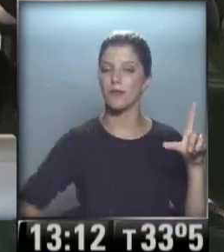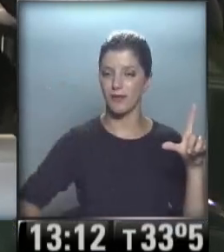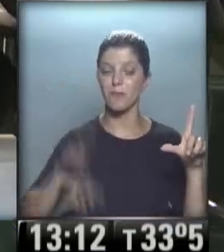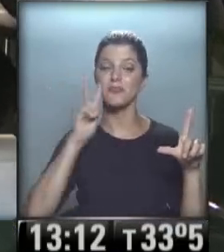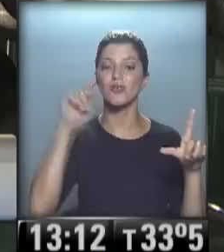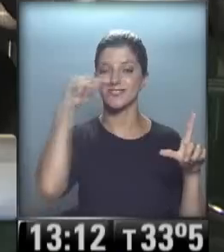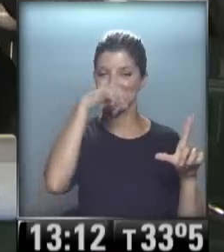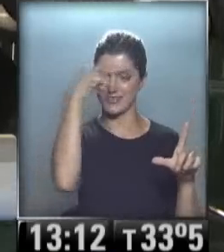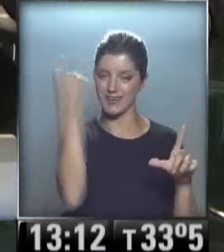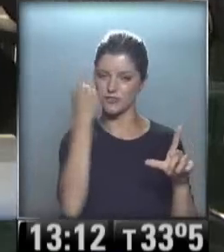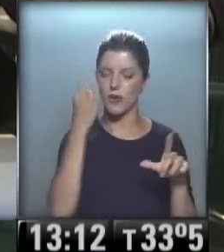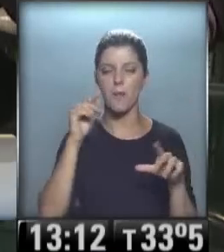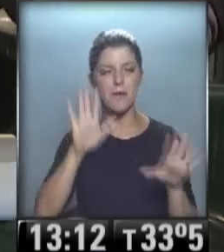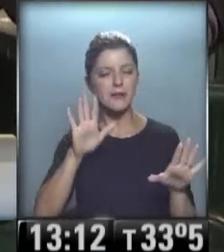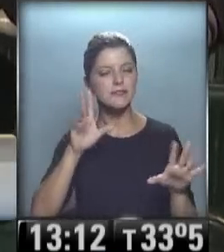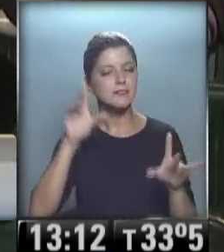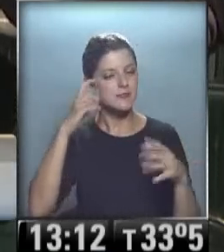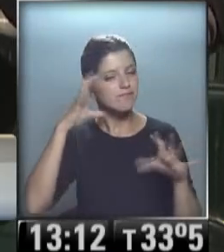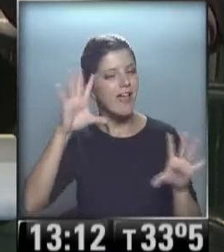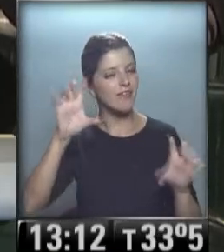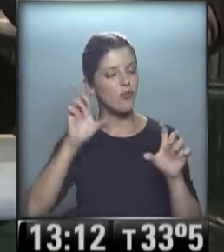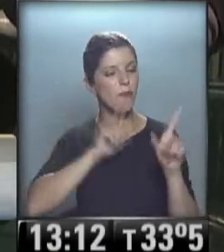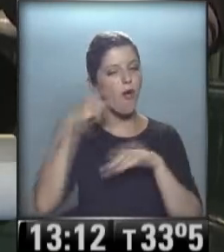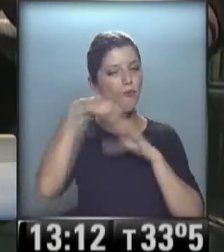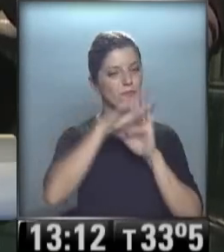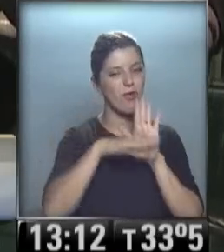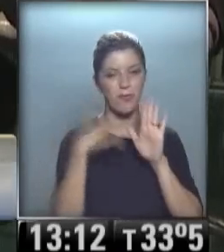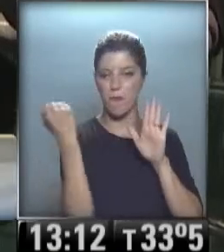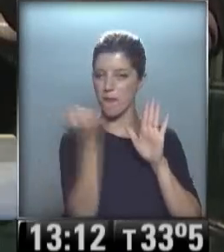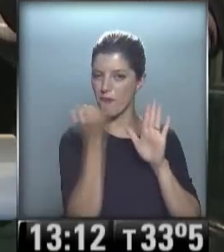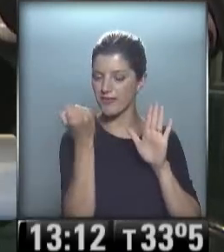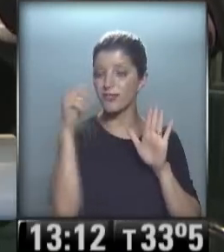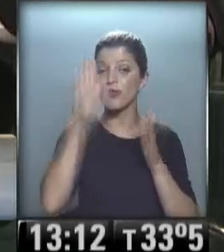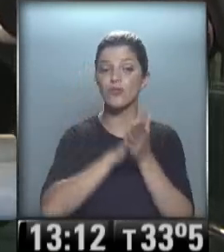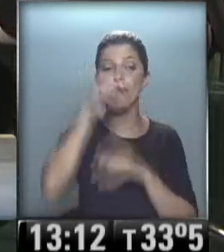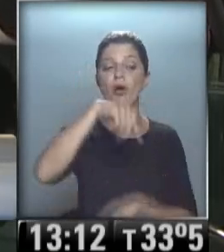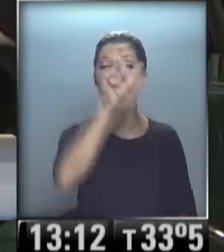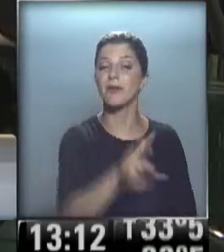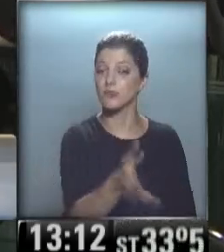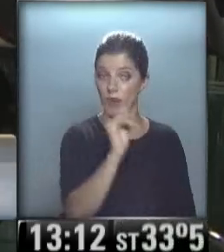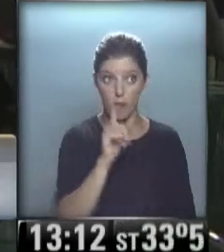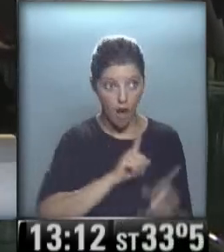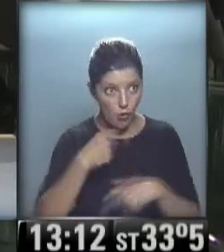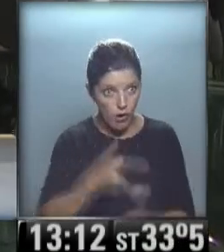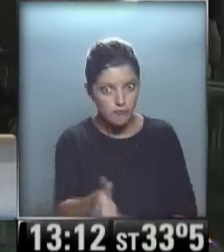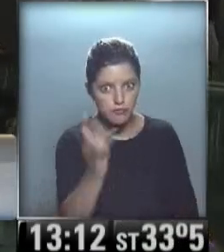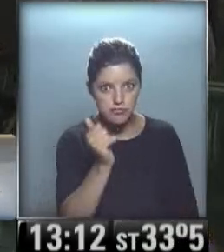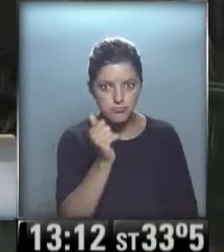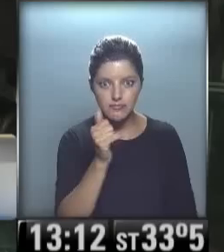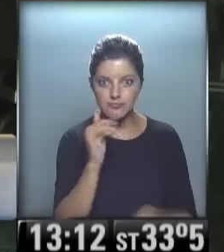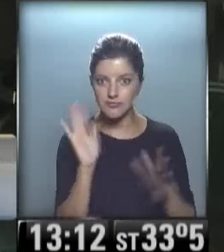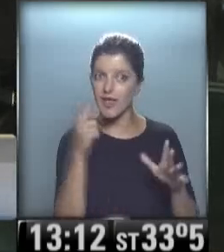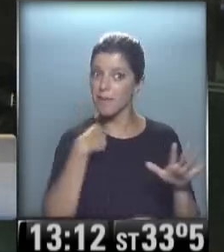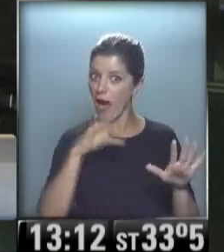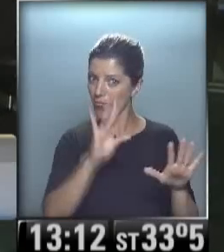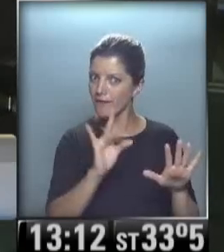atención porque hay algunas algunos datos interesantes respecto de la incógnita de hoy porque ya acertaron varios a pesar de que es bastante bastante